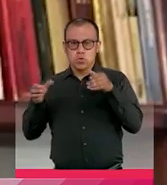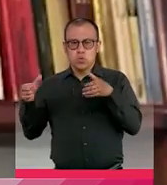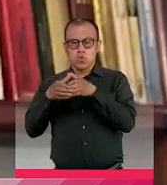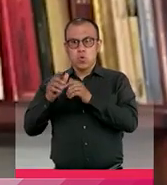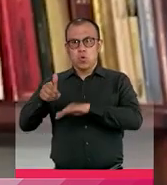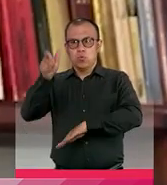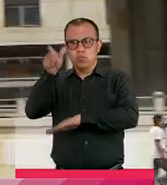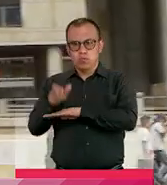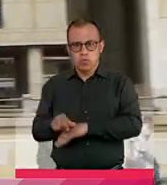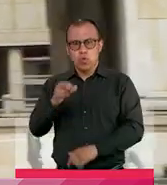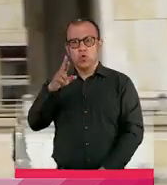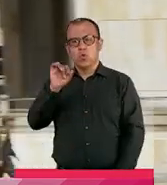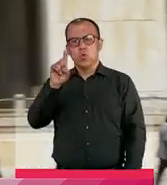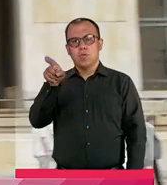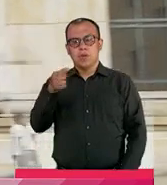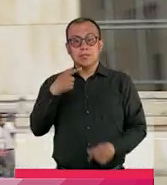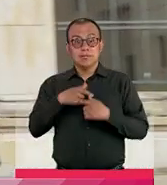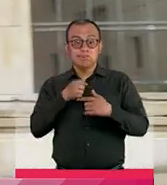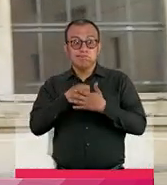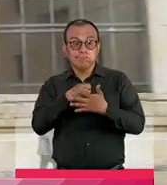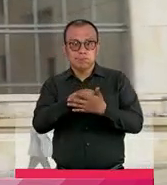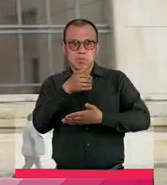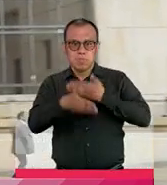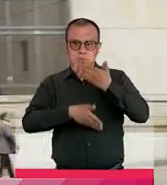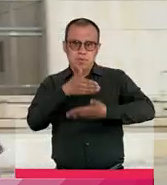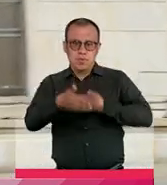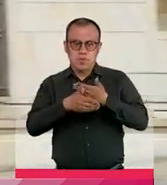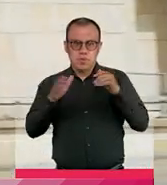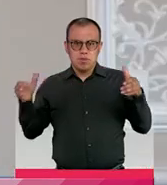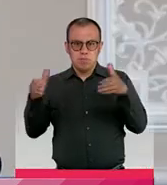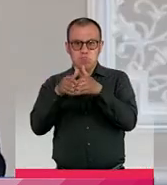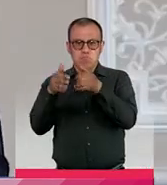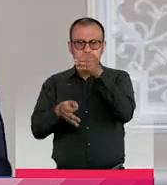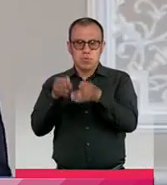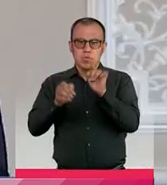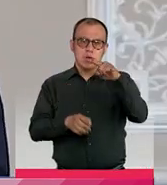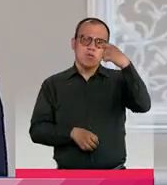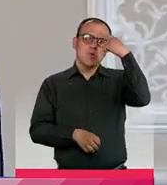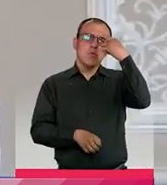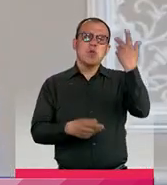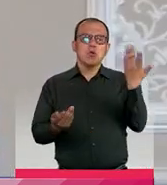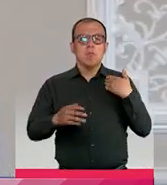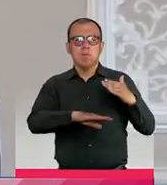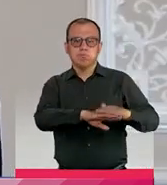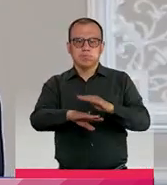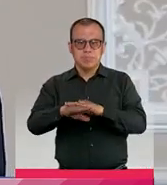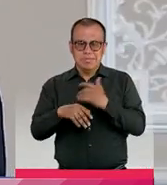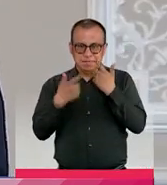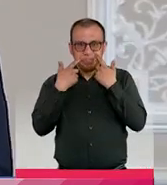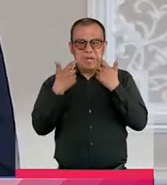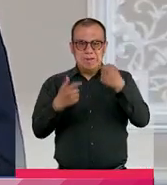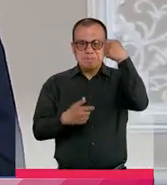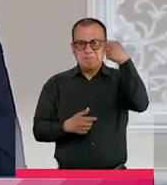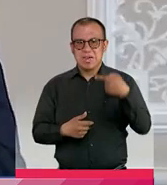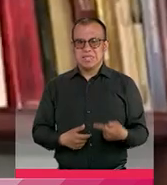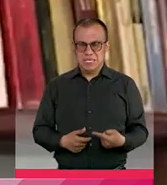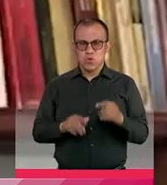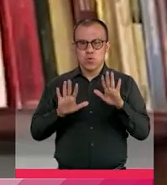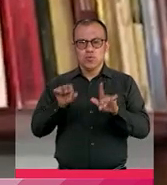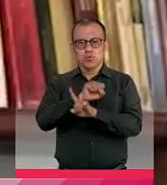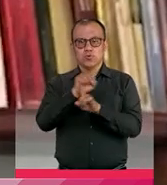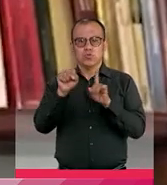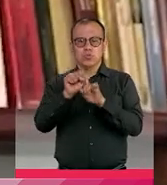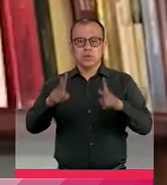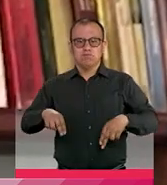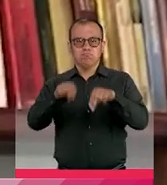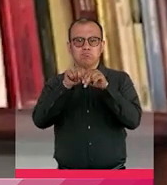aseguró que si se insiste en desconocer el fallo del alto tribunal el gobierno le estaría enviando un mensaje pésimo a la sociedad colombiana los